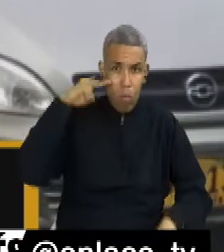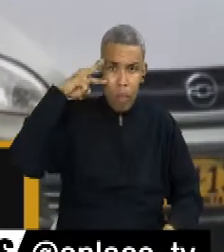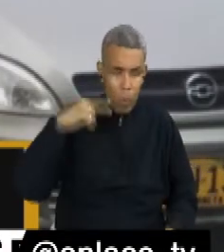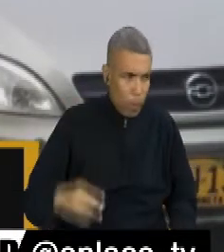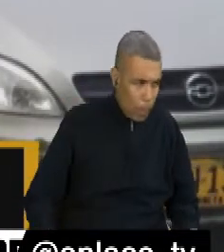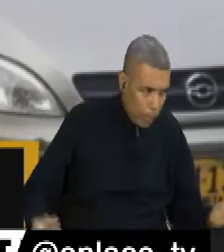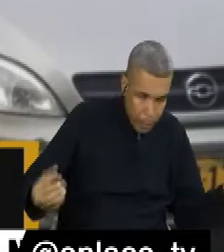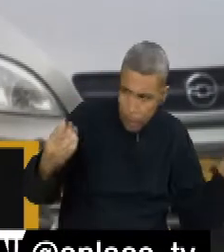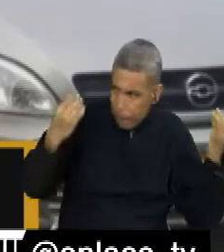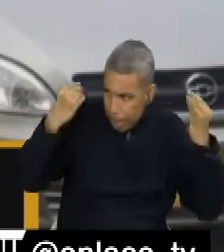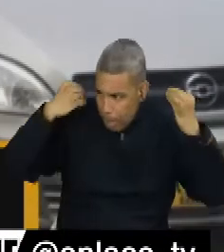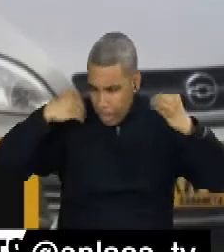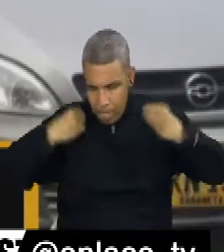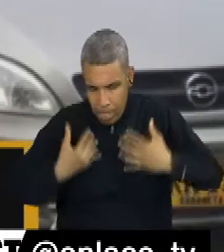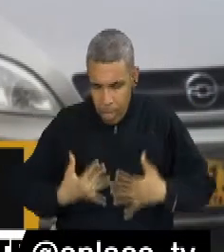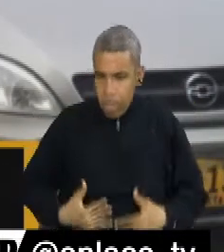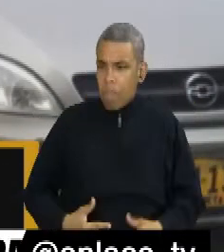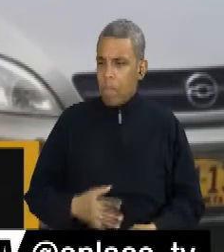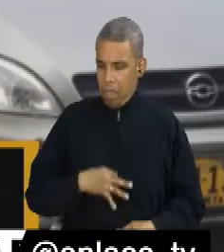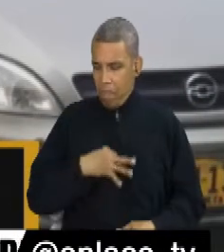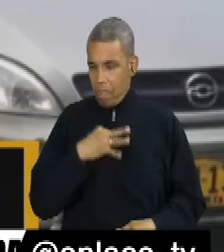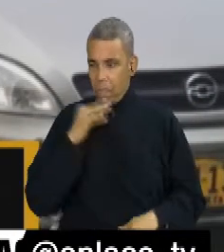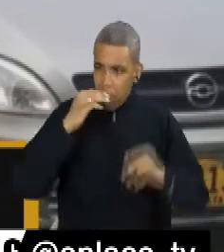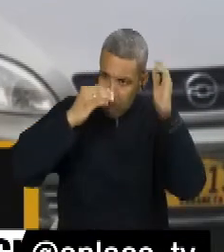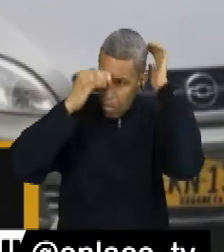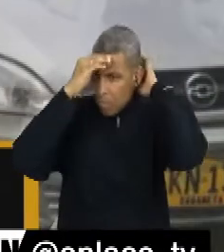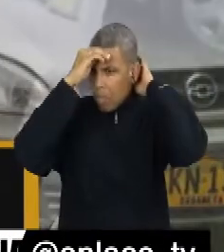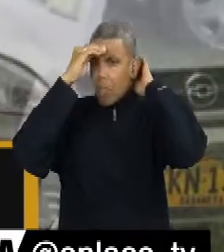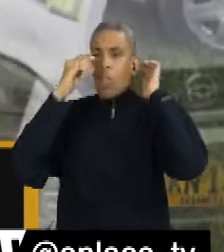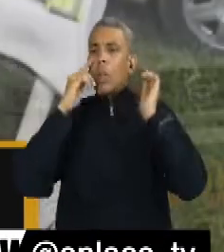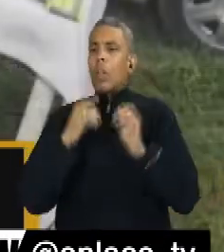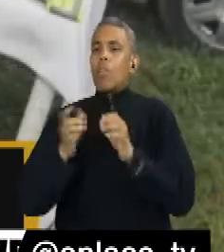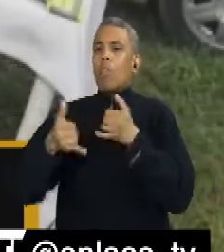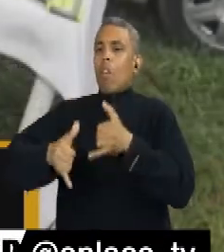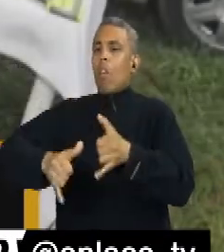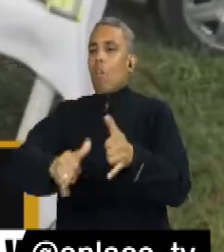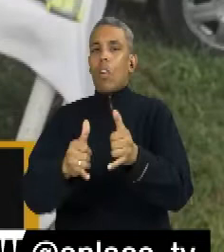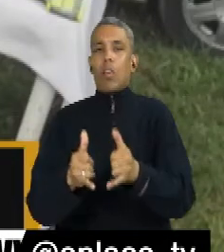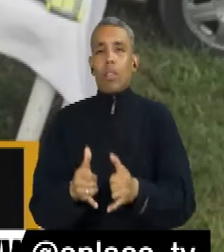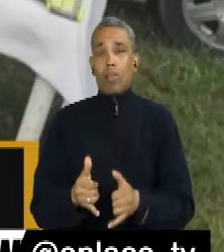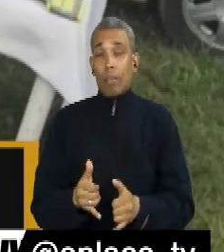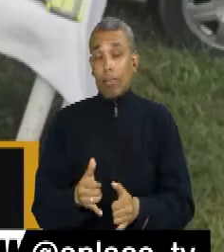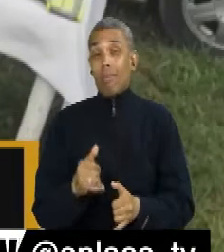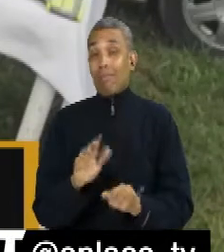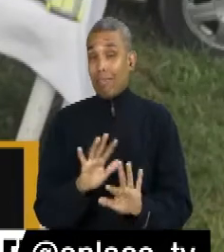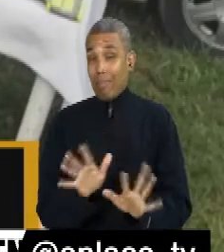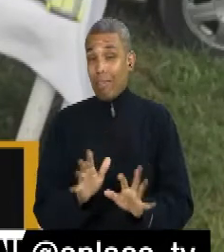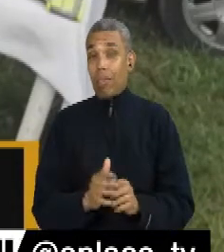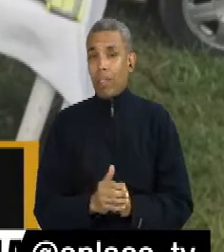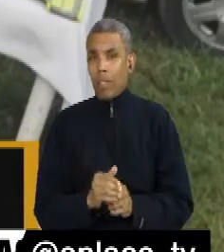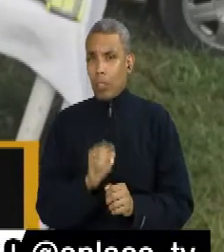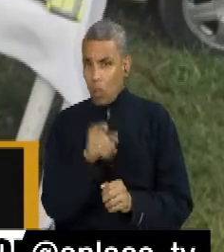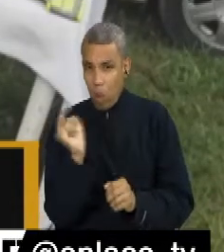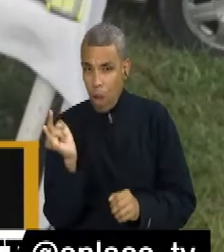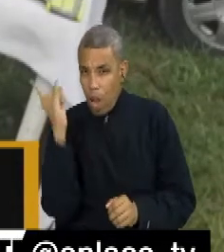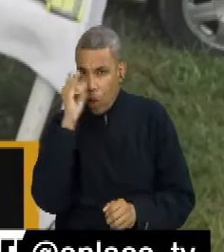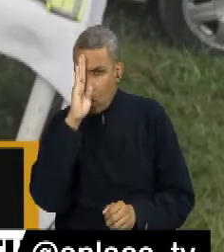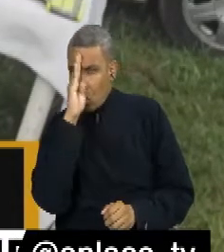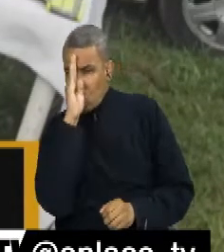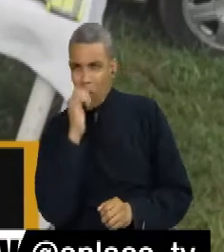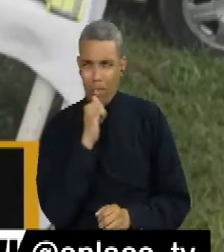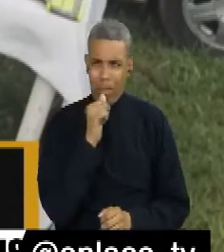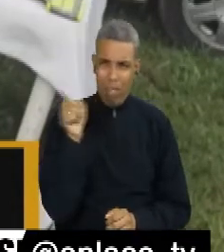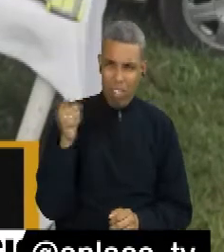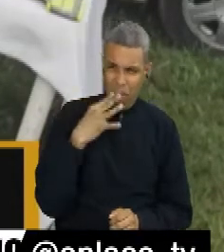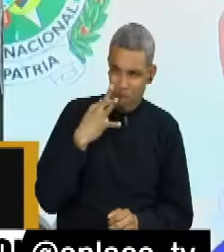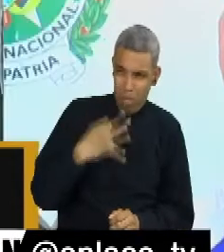el sentido que lo utilizan para hacer actos delictivos, inmediatamente llamar al número de cuadrante para verificar